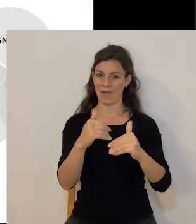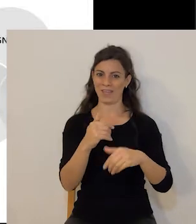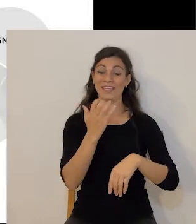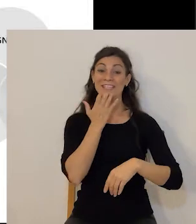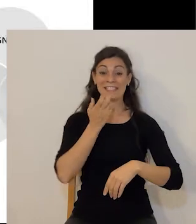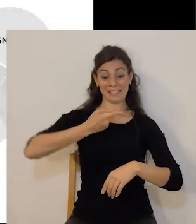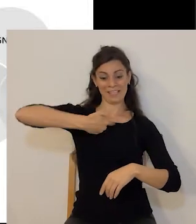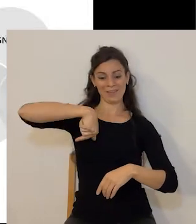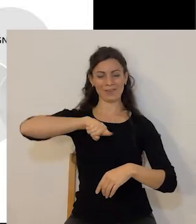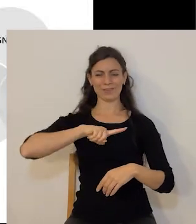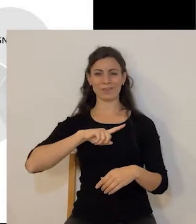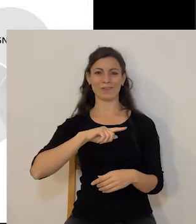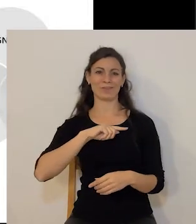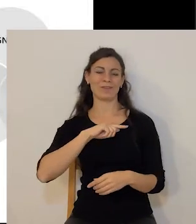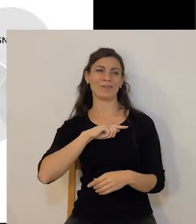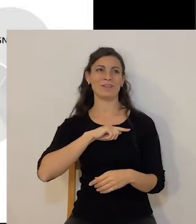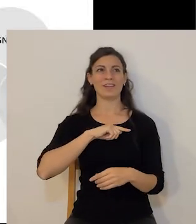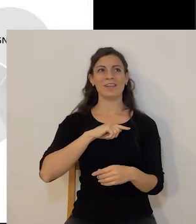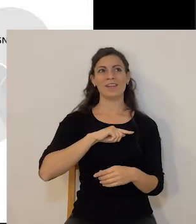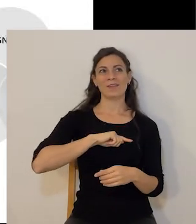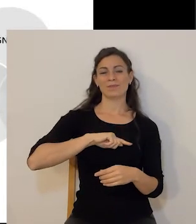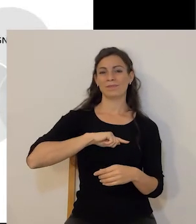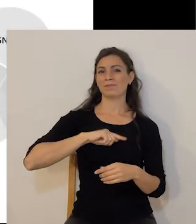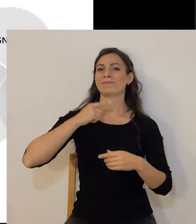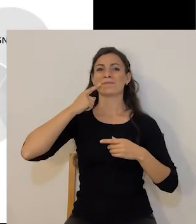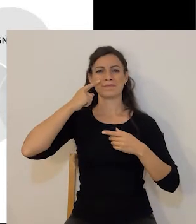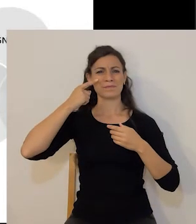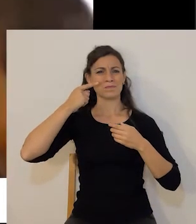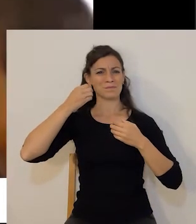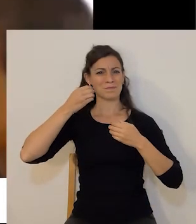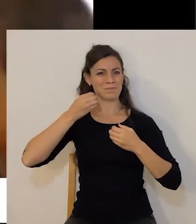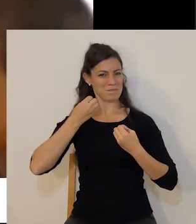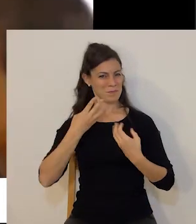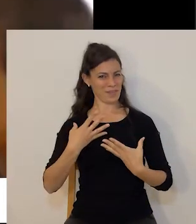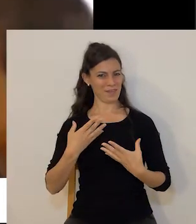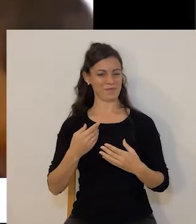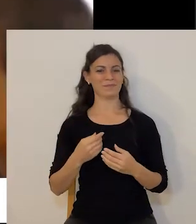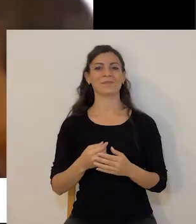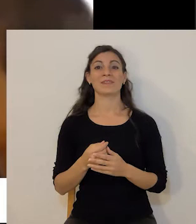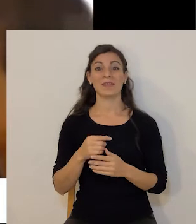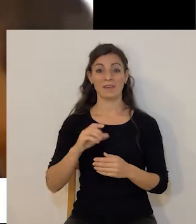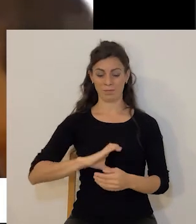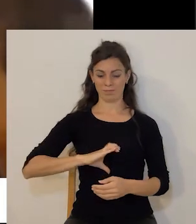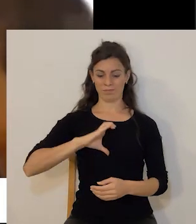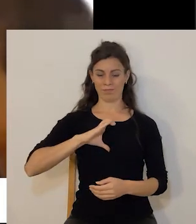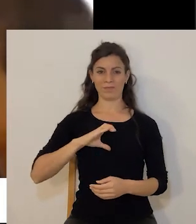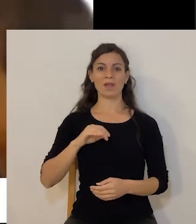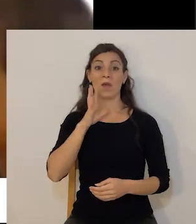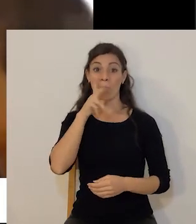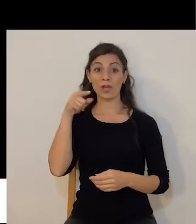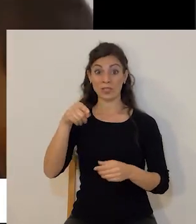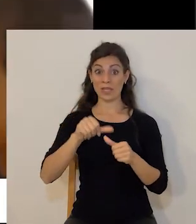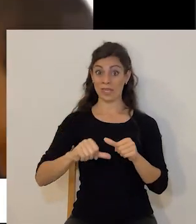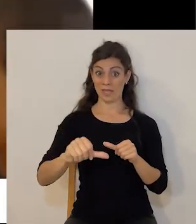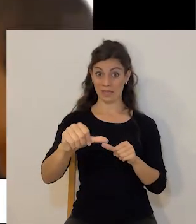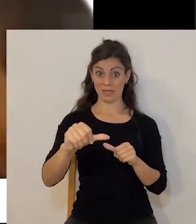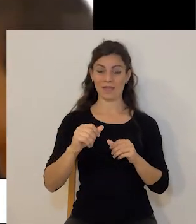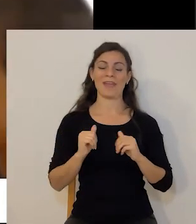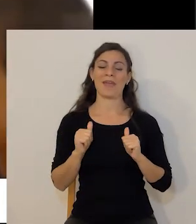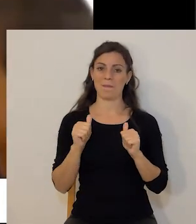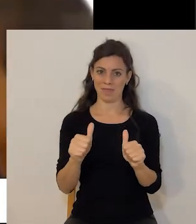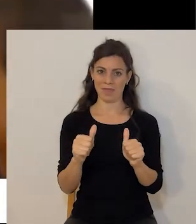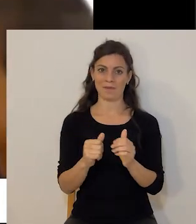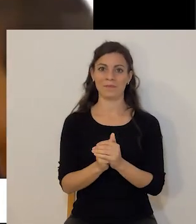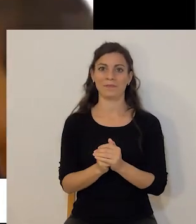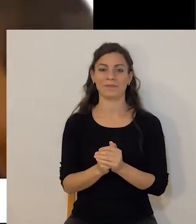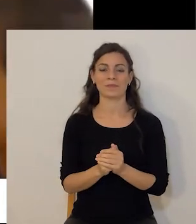estado emocional sólido, ¿no? Entonces, pues hay que empezar también por aquí. Vale, voy a compartir un